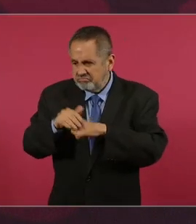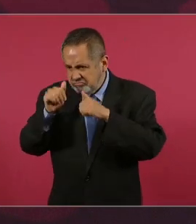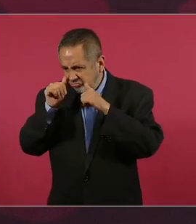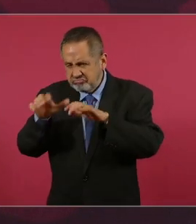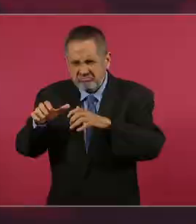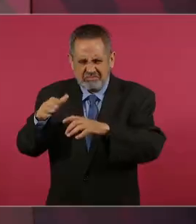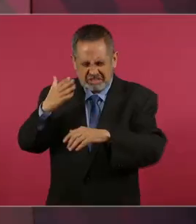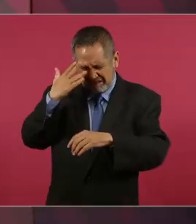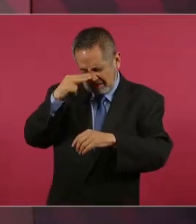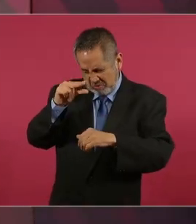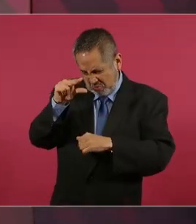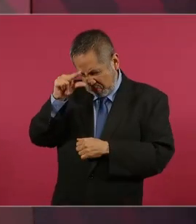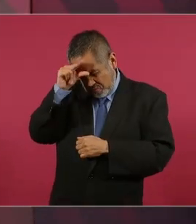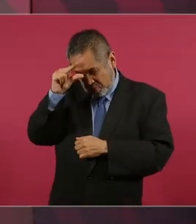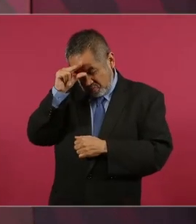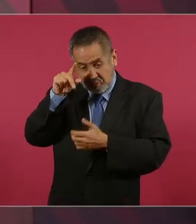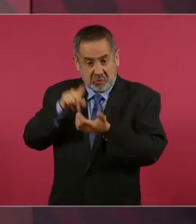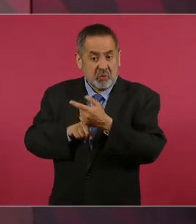sabía